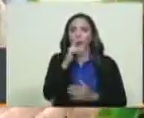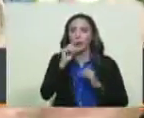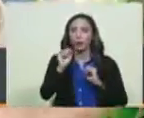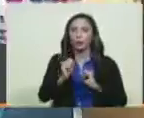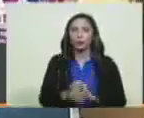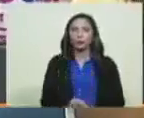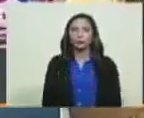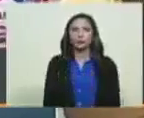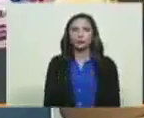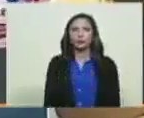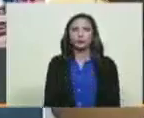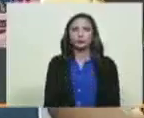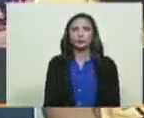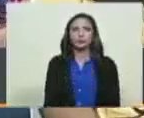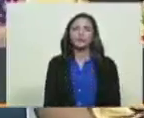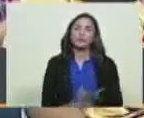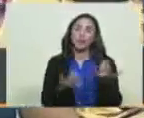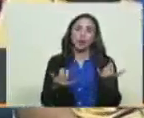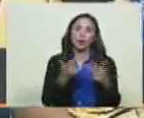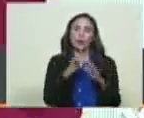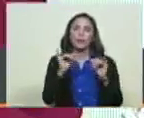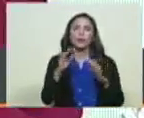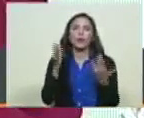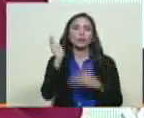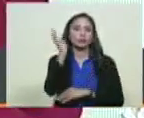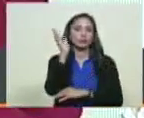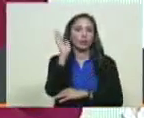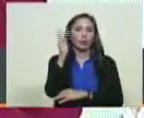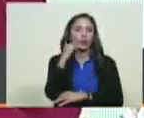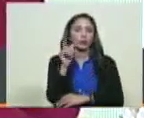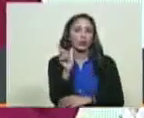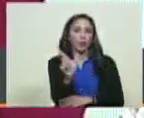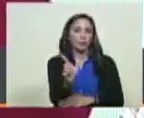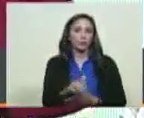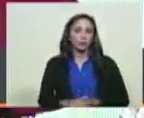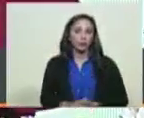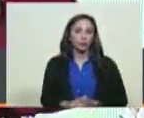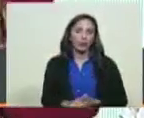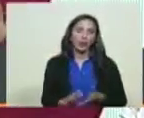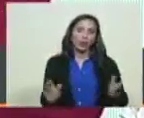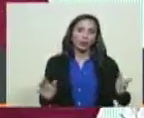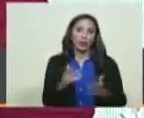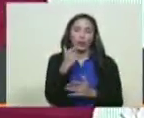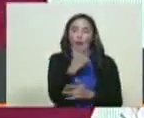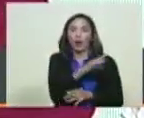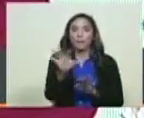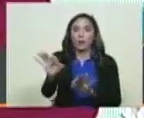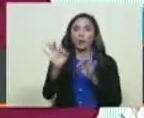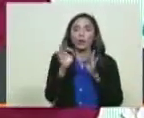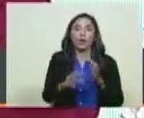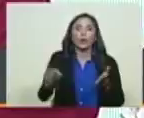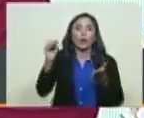ahora en el congreso del partido me ratificaron por unanimidad